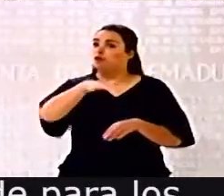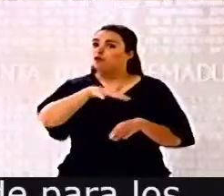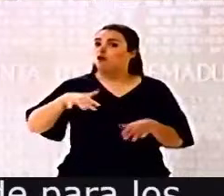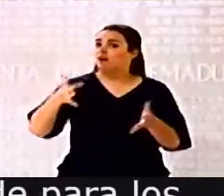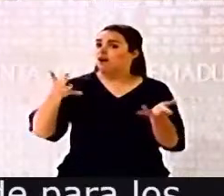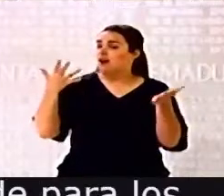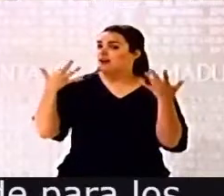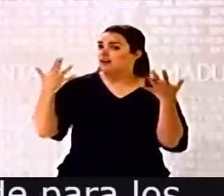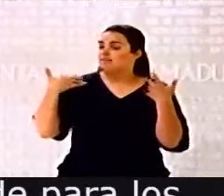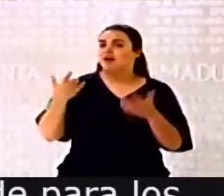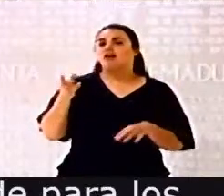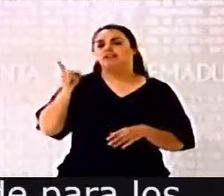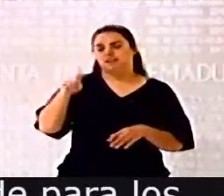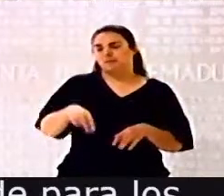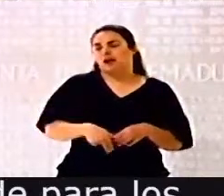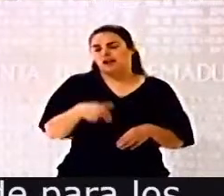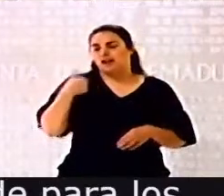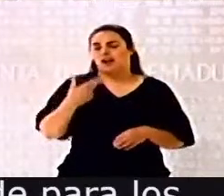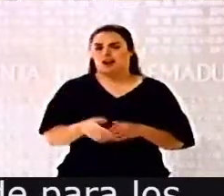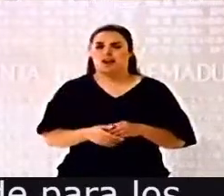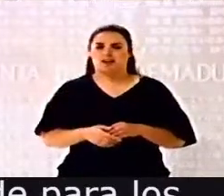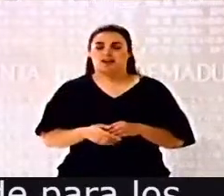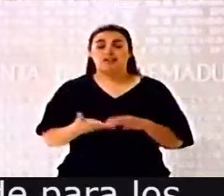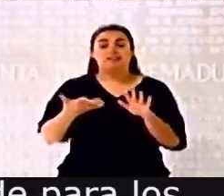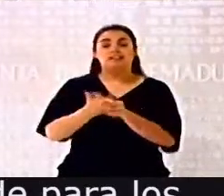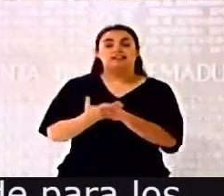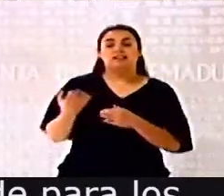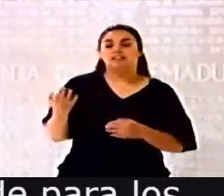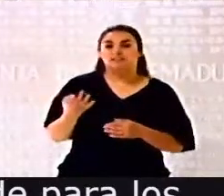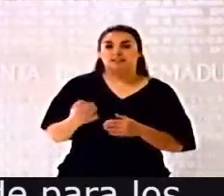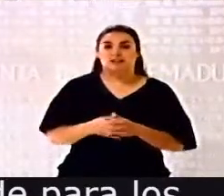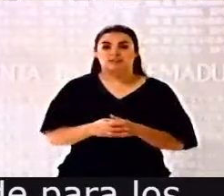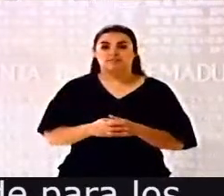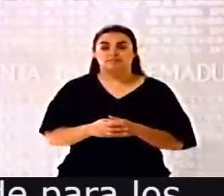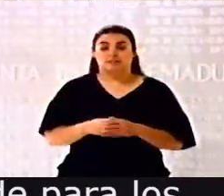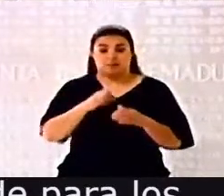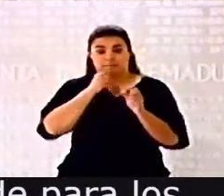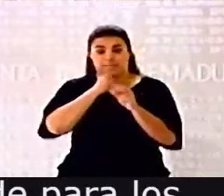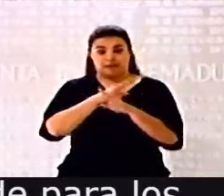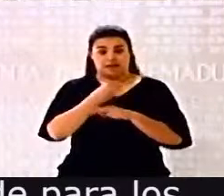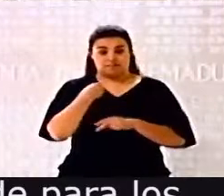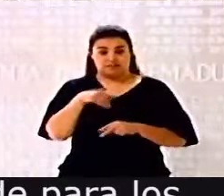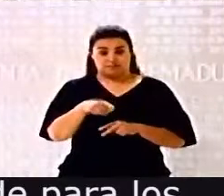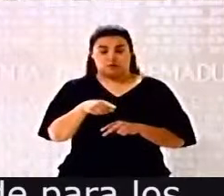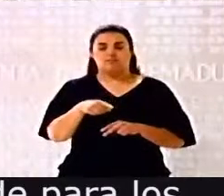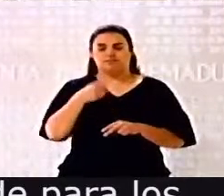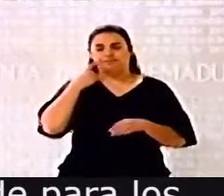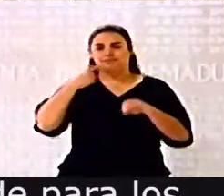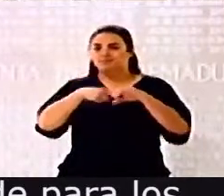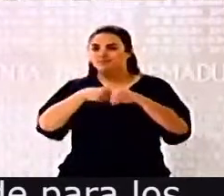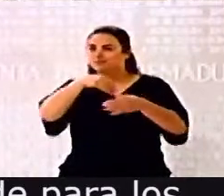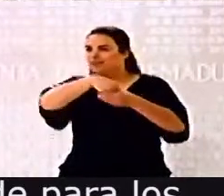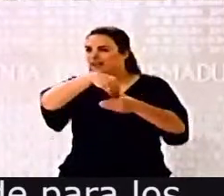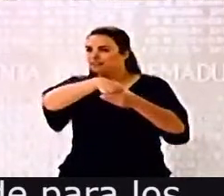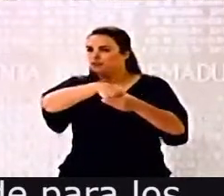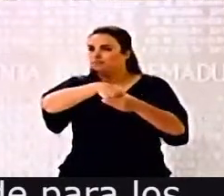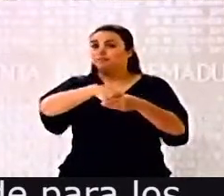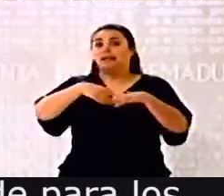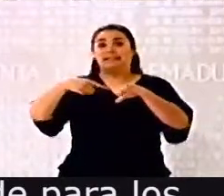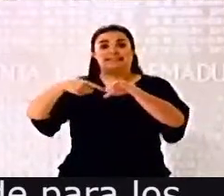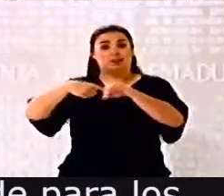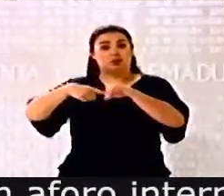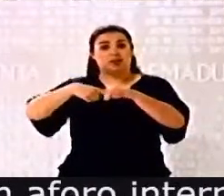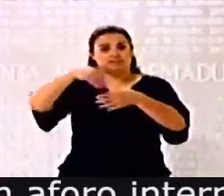libre también en general. Es decir, esos bares tendrán un aforo interno y las